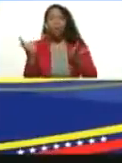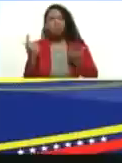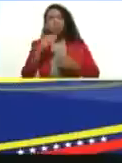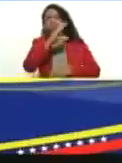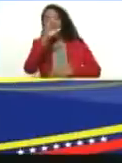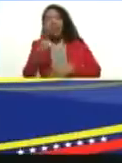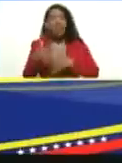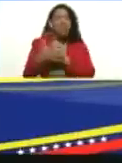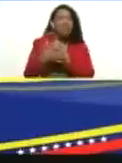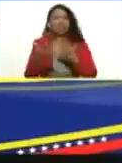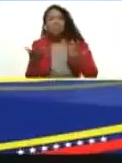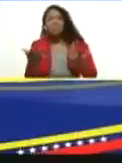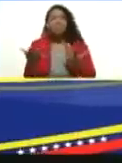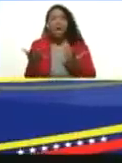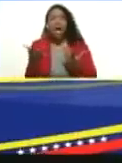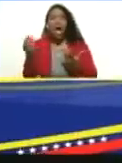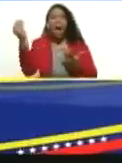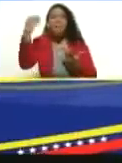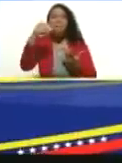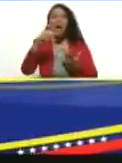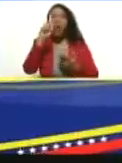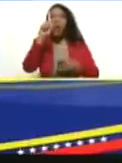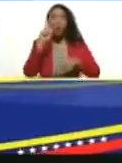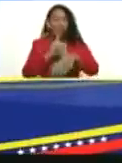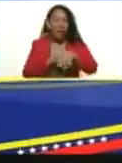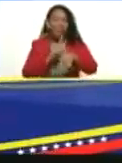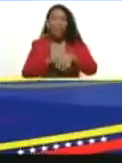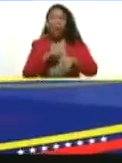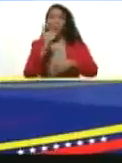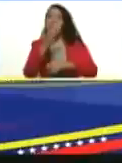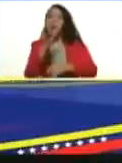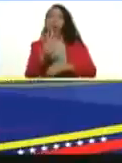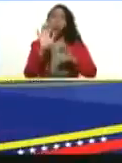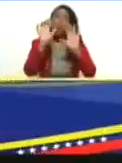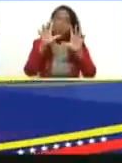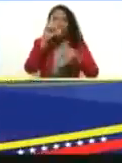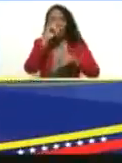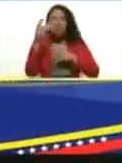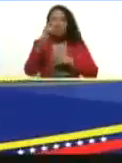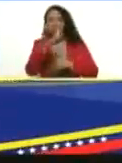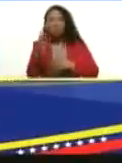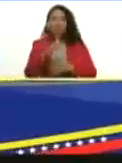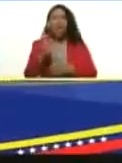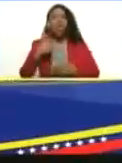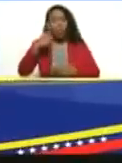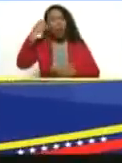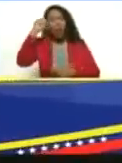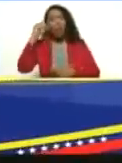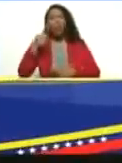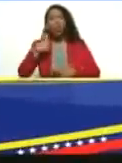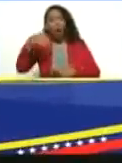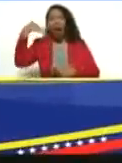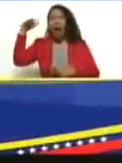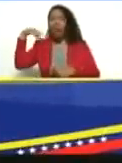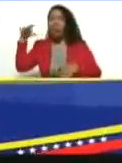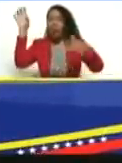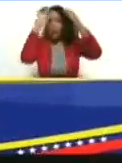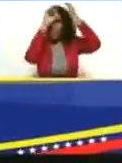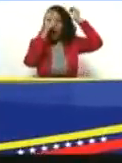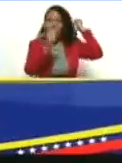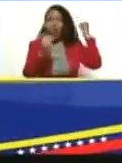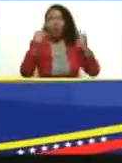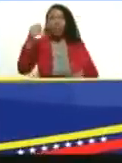caribeños tiene un poco más de una década Recuerdo Como canciller del comandante Hugo